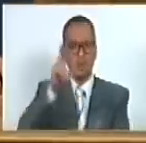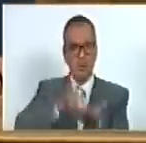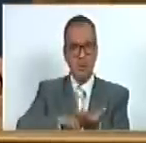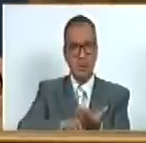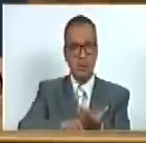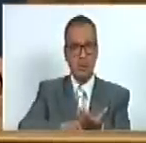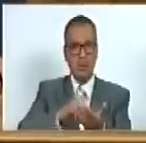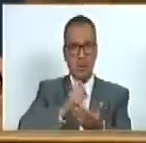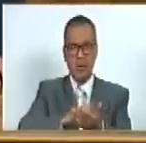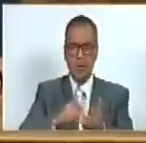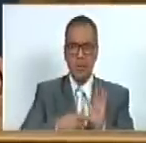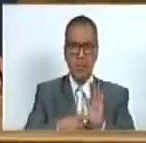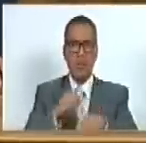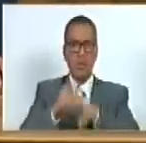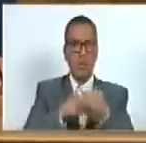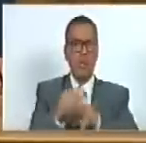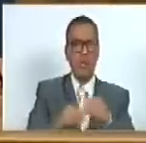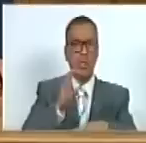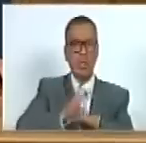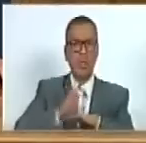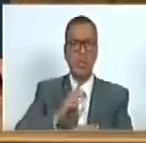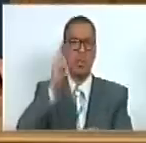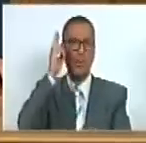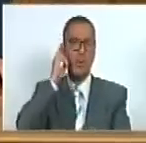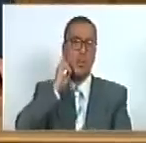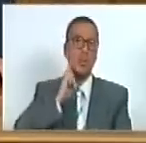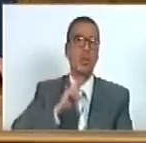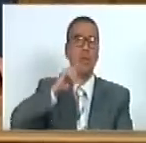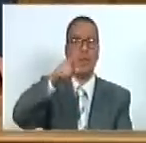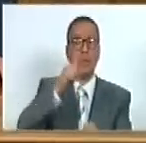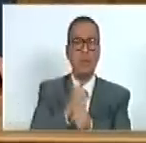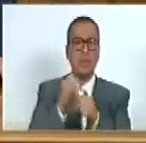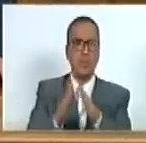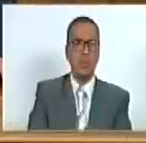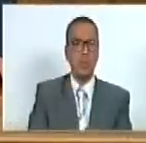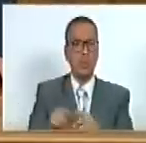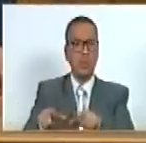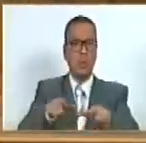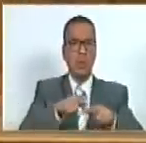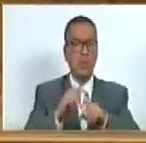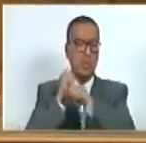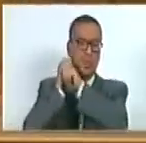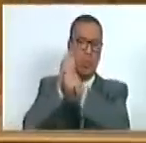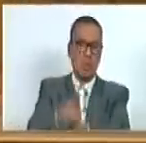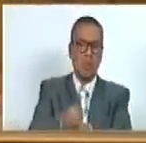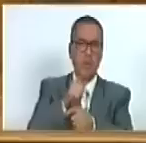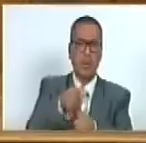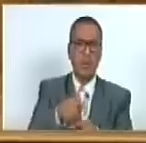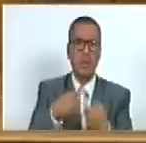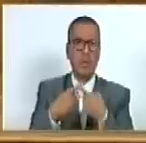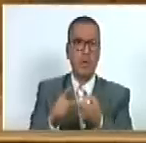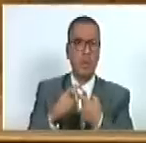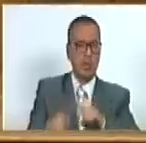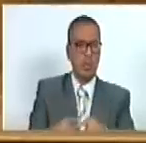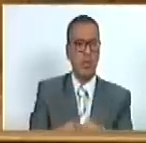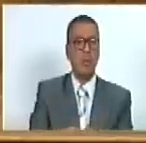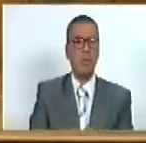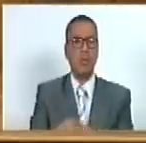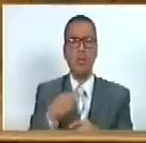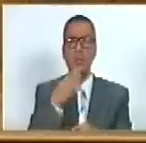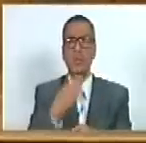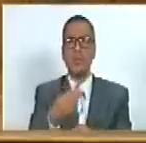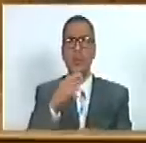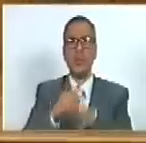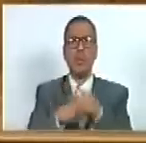propuesta hecha por la Central Bolivariana Socialista de Trabajadores de Ciudad del Campo y la Pesca, de las distintas peticiones que se le